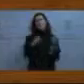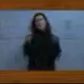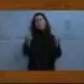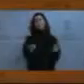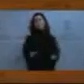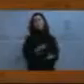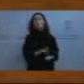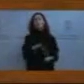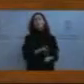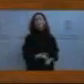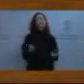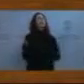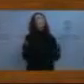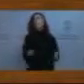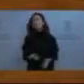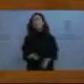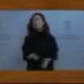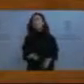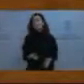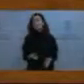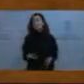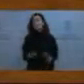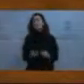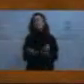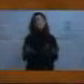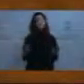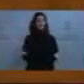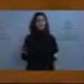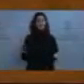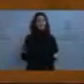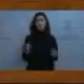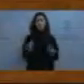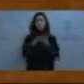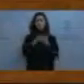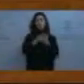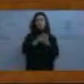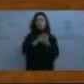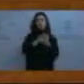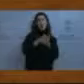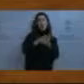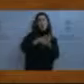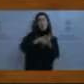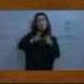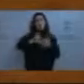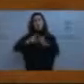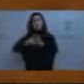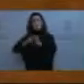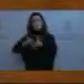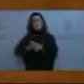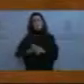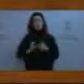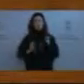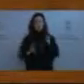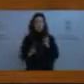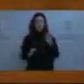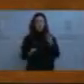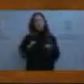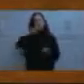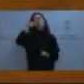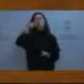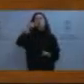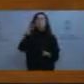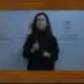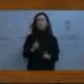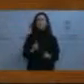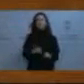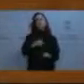tecnificando? Pues menos que nunca. Tenemos olímpicos, oiga, orgulloso el primero. Tenemos clubes que utilizan la lámina de agua, orgulloso